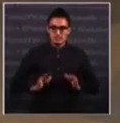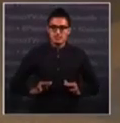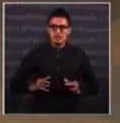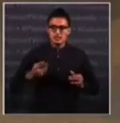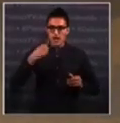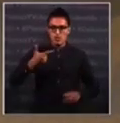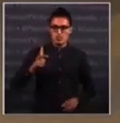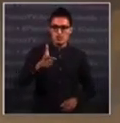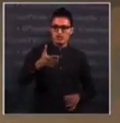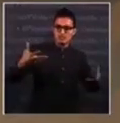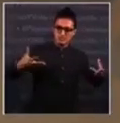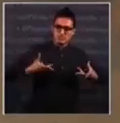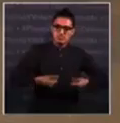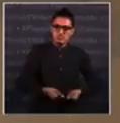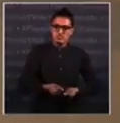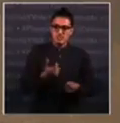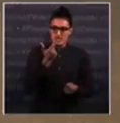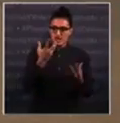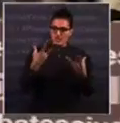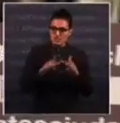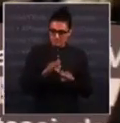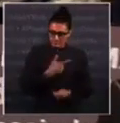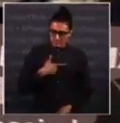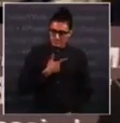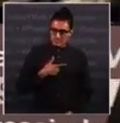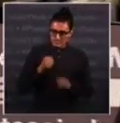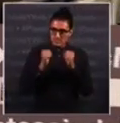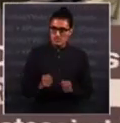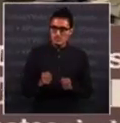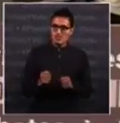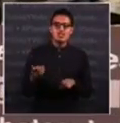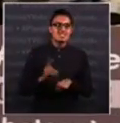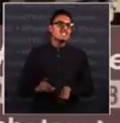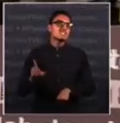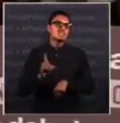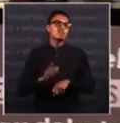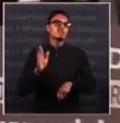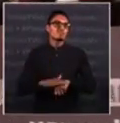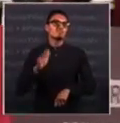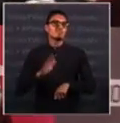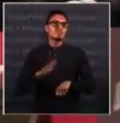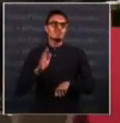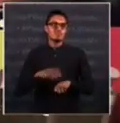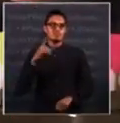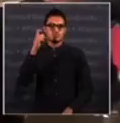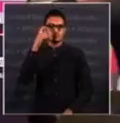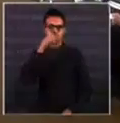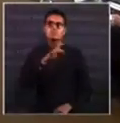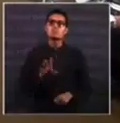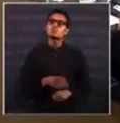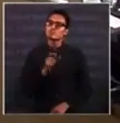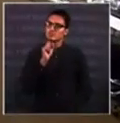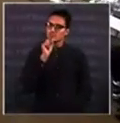va creciendo el desarrollo económico, pero que cada día se pone más y más difícil para ustedes, porque